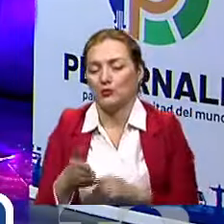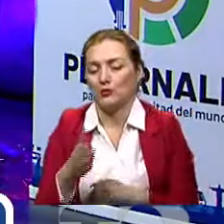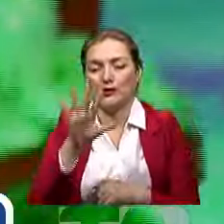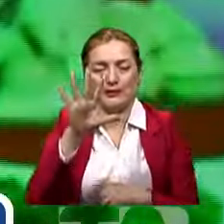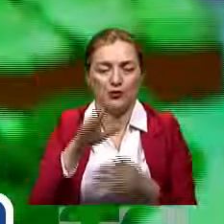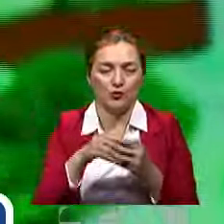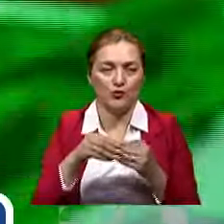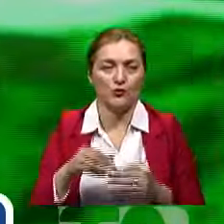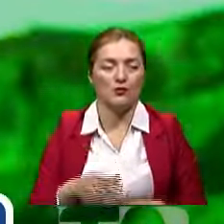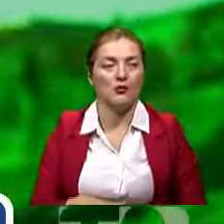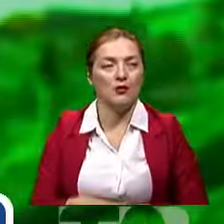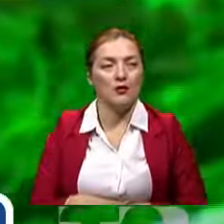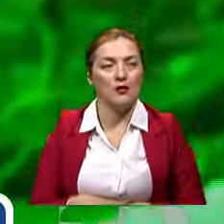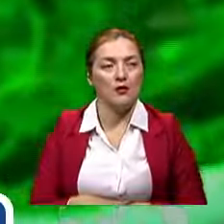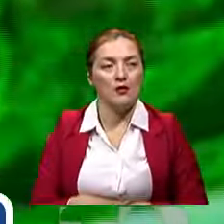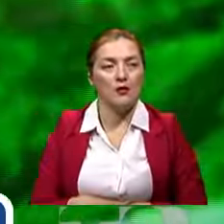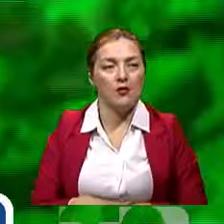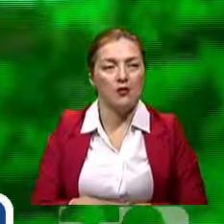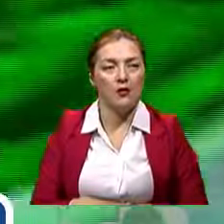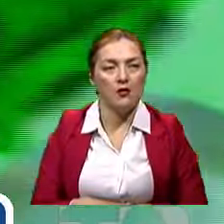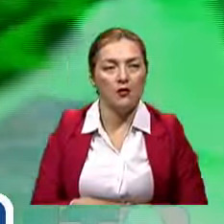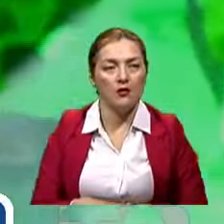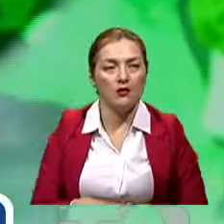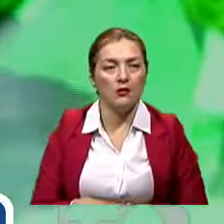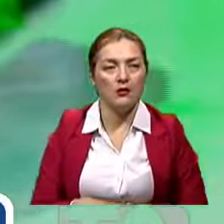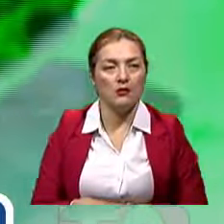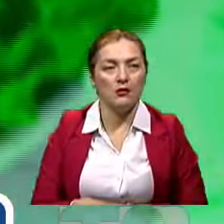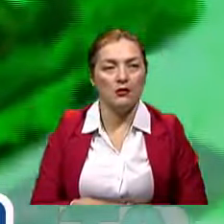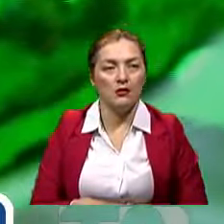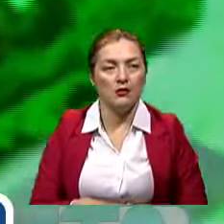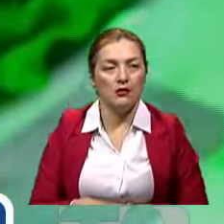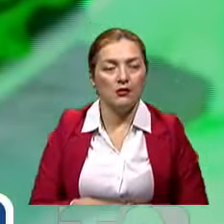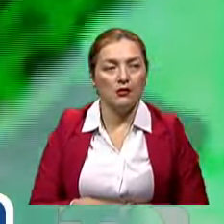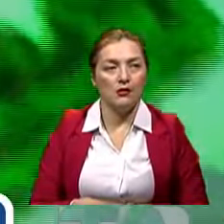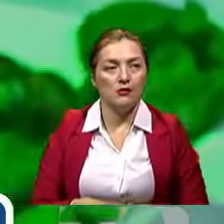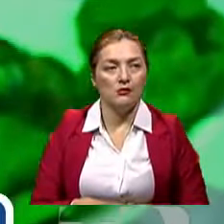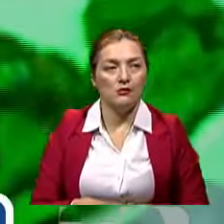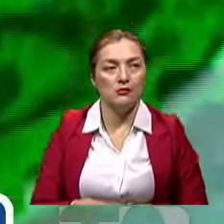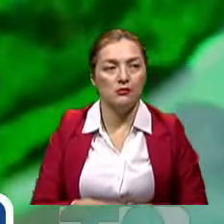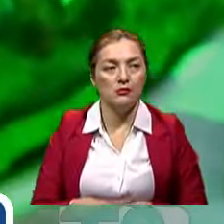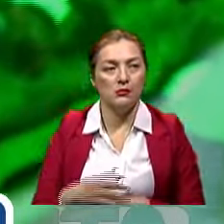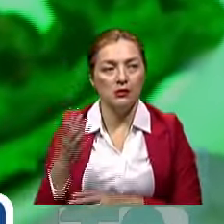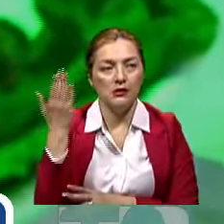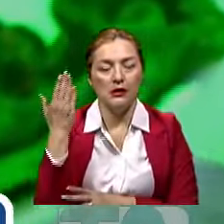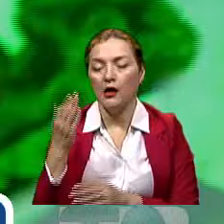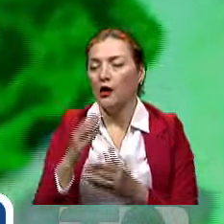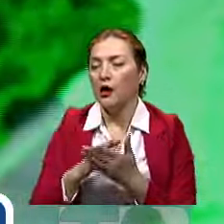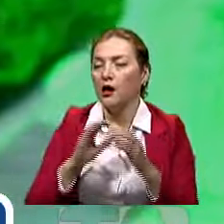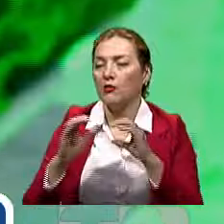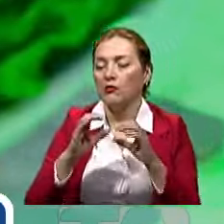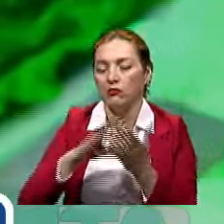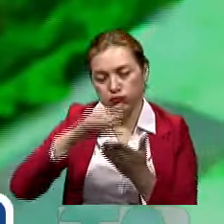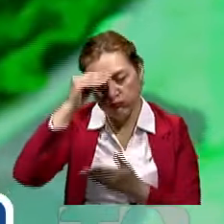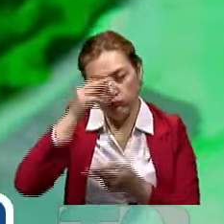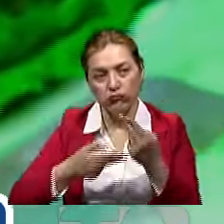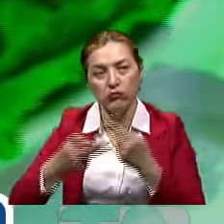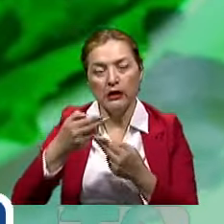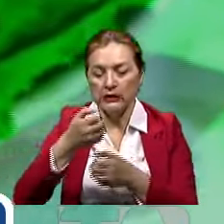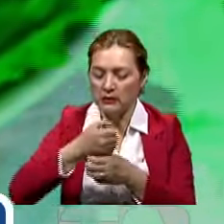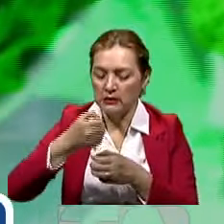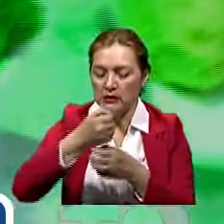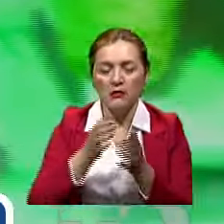dólares. Desde 5 dólares encontramos un ceviche de Pedernales. No hay ningún problema. Y por supuesto, alcalde, le robo el micro para que hablemos ya con las emprendedoras un poco. Tenemos café,